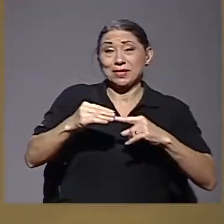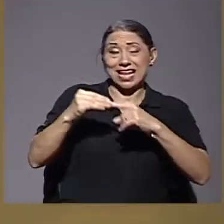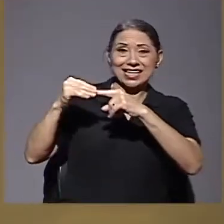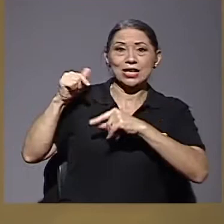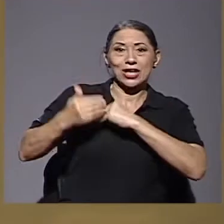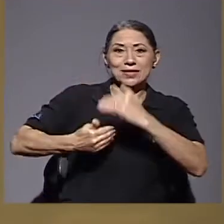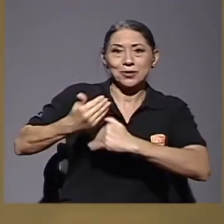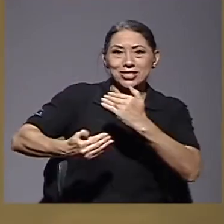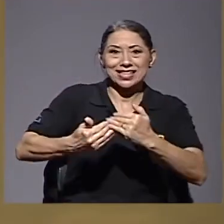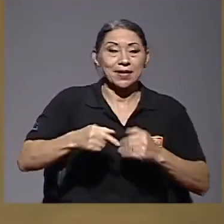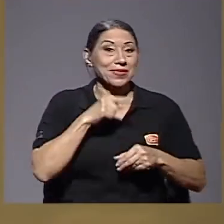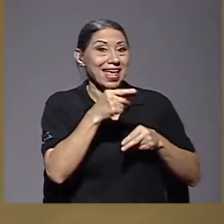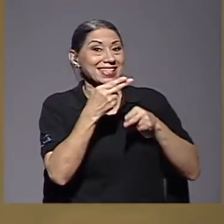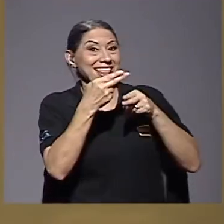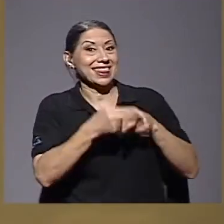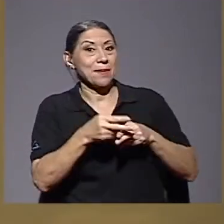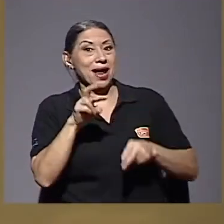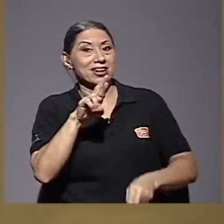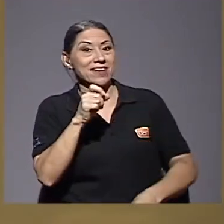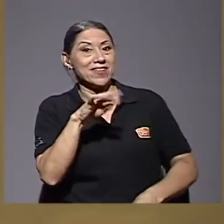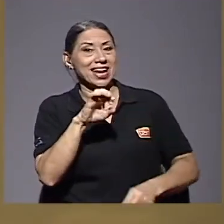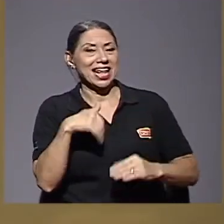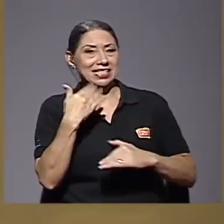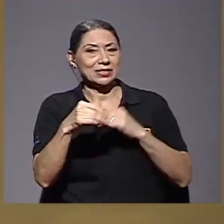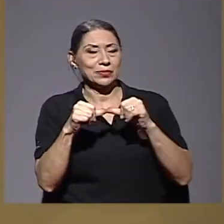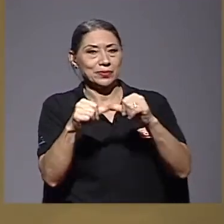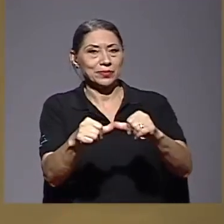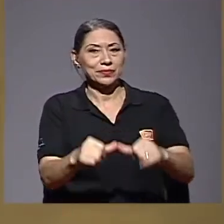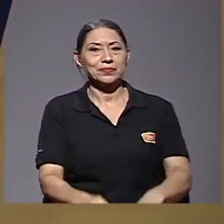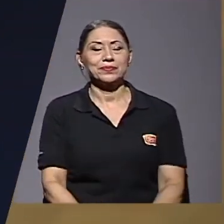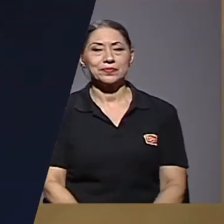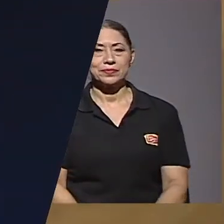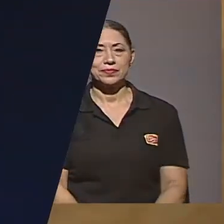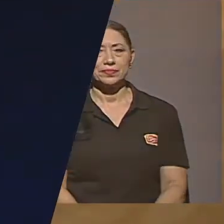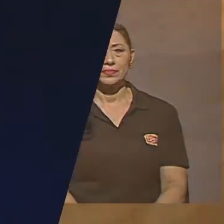las refinerías vamos a volver en un momento. Hacemos una pausa.